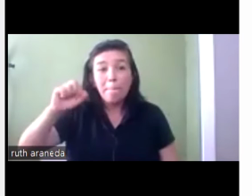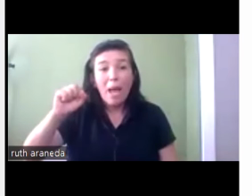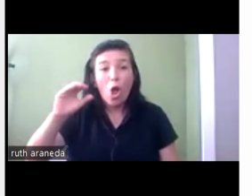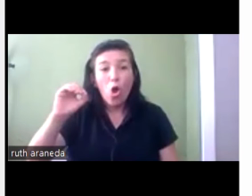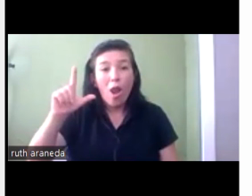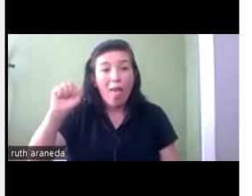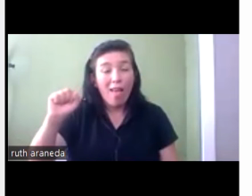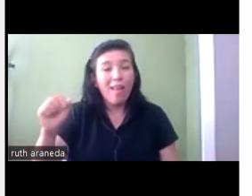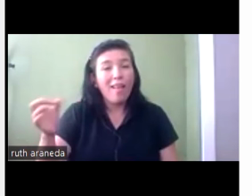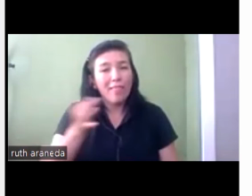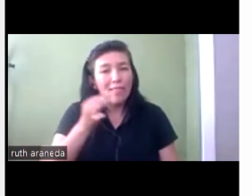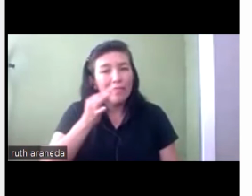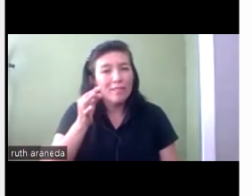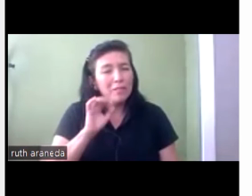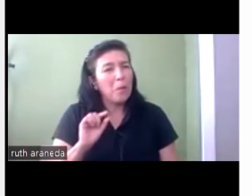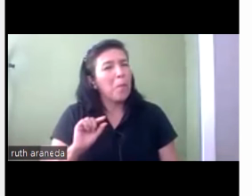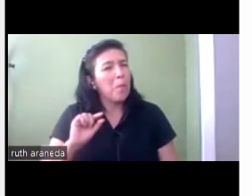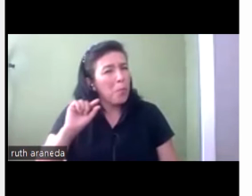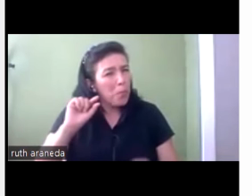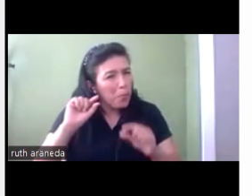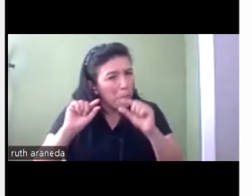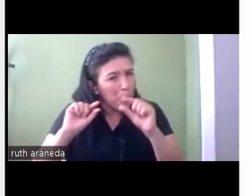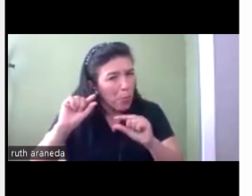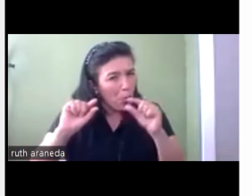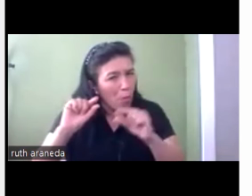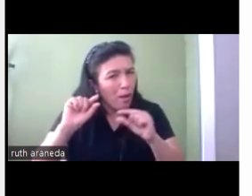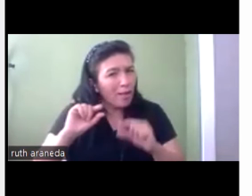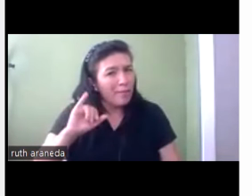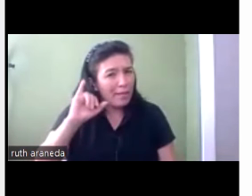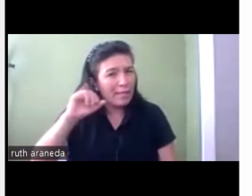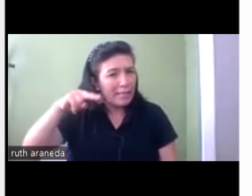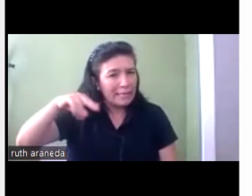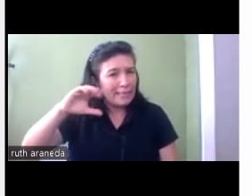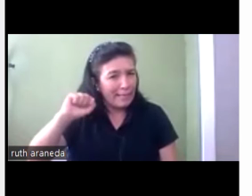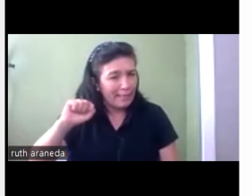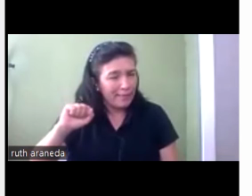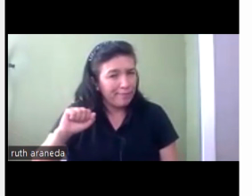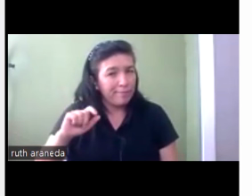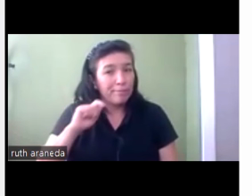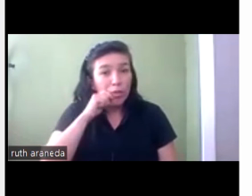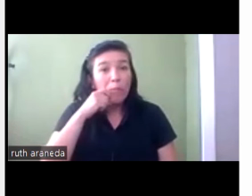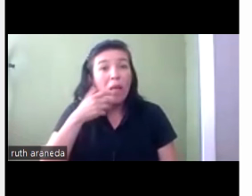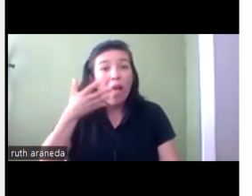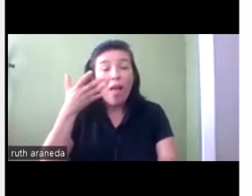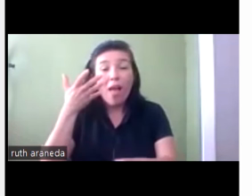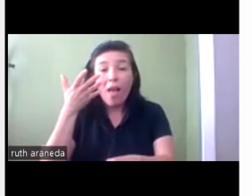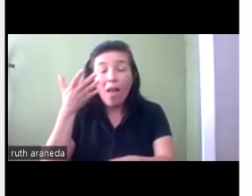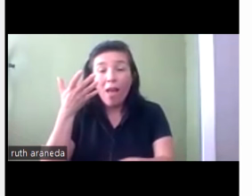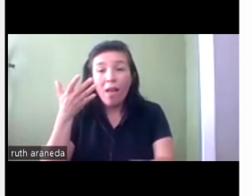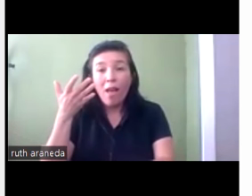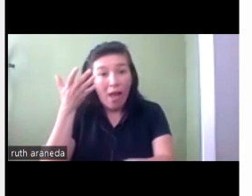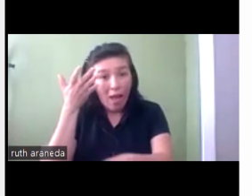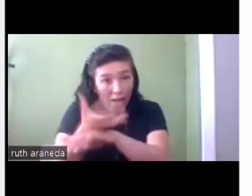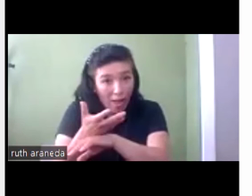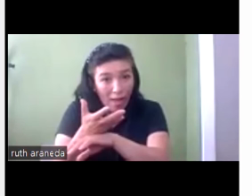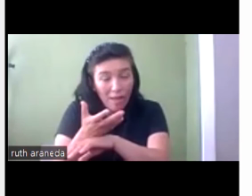poco estandarizadas, digamos, durante la época incaica, ¿ya? Es decir, podemos encontrar igualmente este tipo de